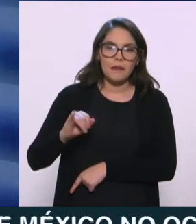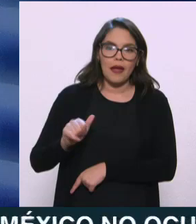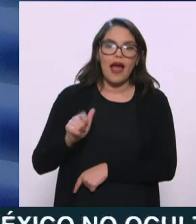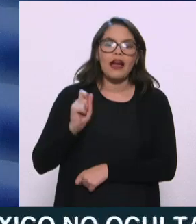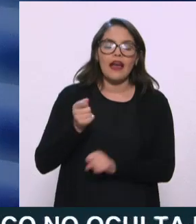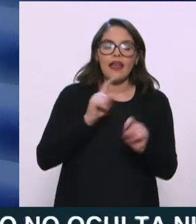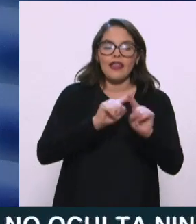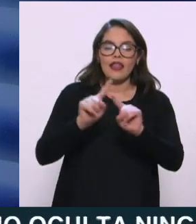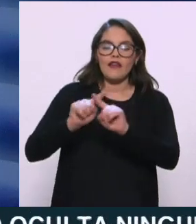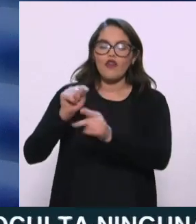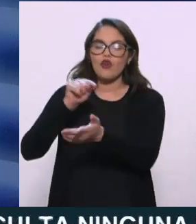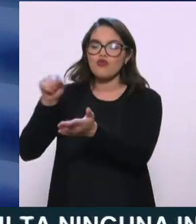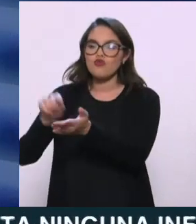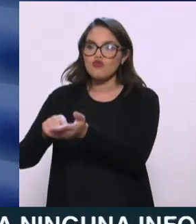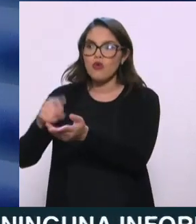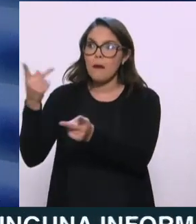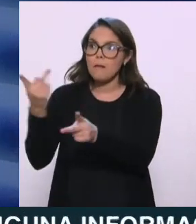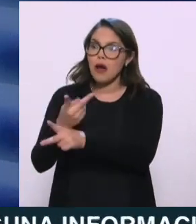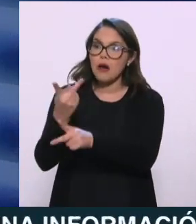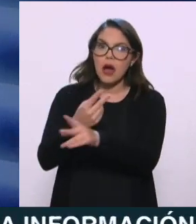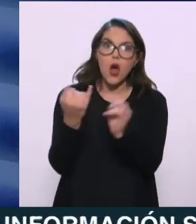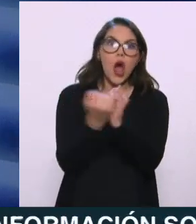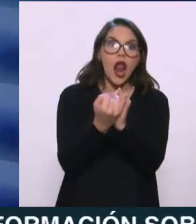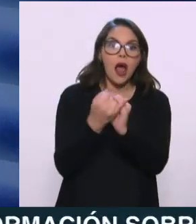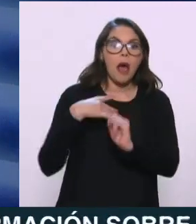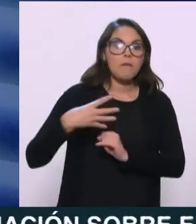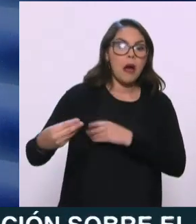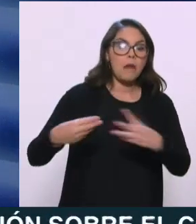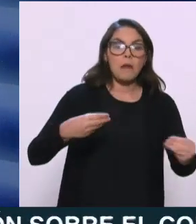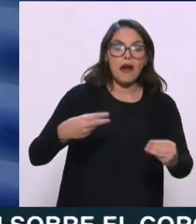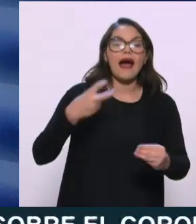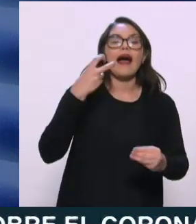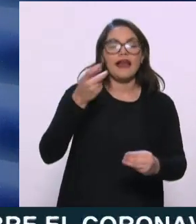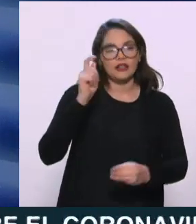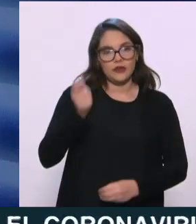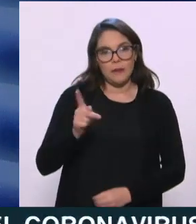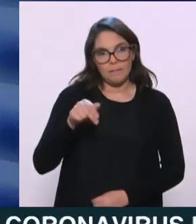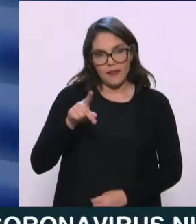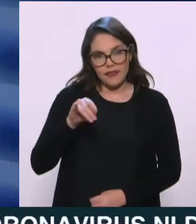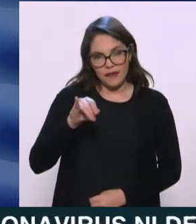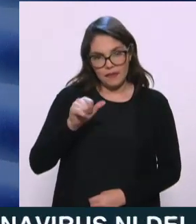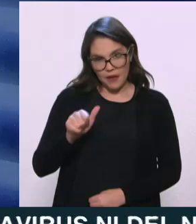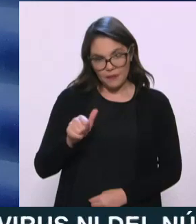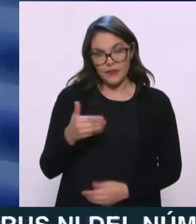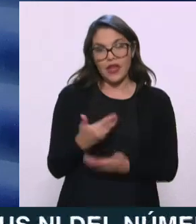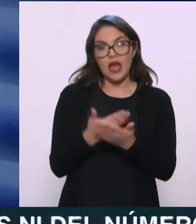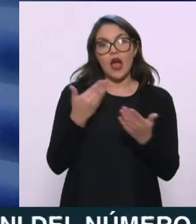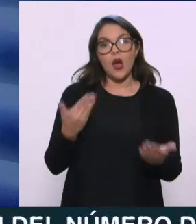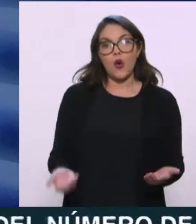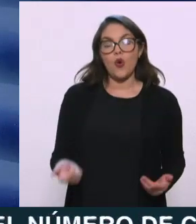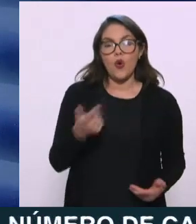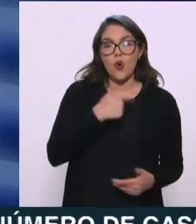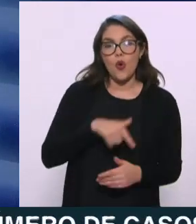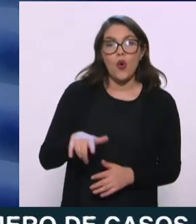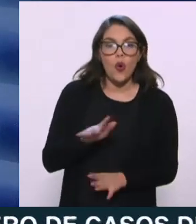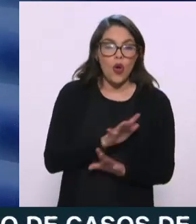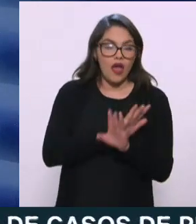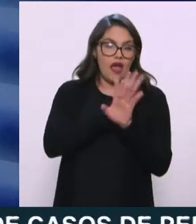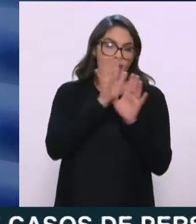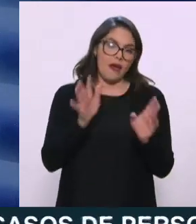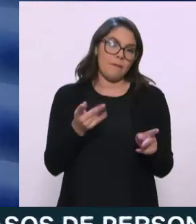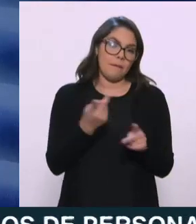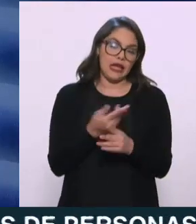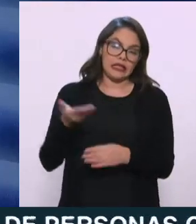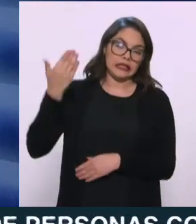doctor Tedros, fue más algo que ya se estaba viviendo, ¿no? Es decir, bueno, ya estamos en una posición de pandemia. Hace